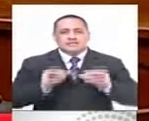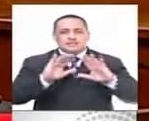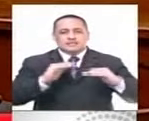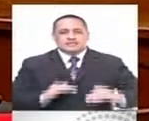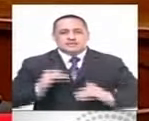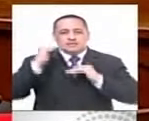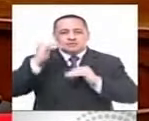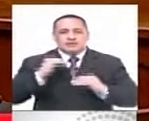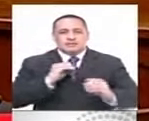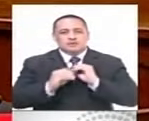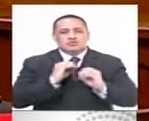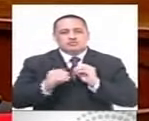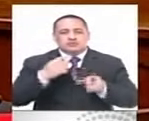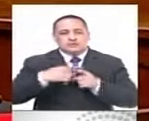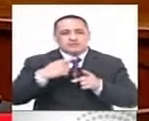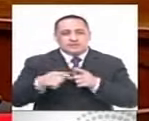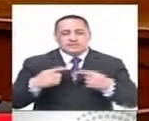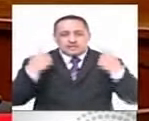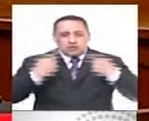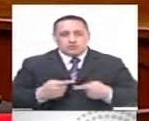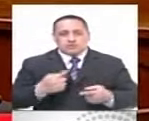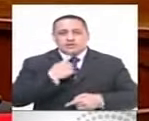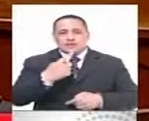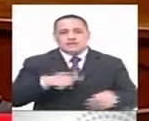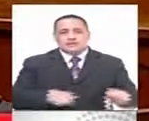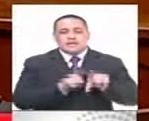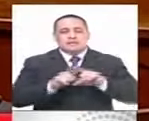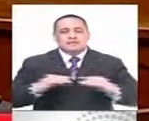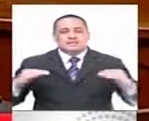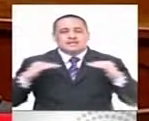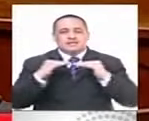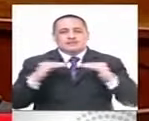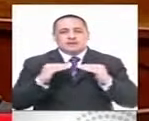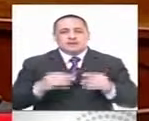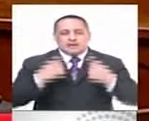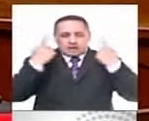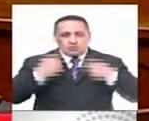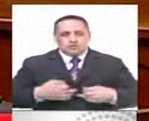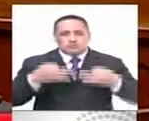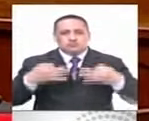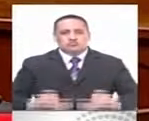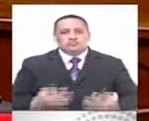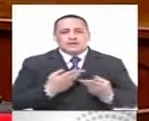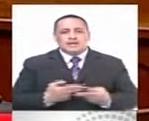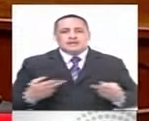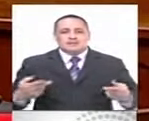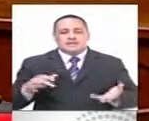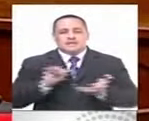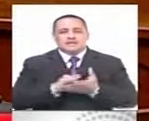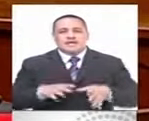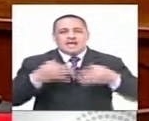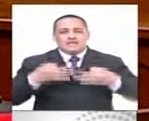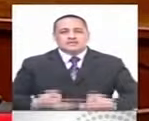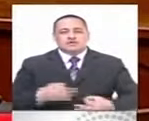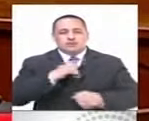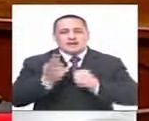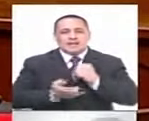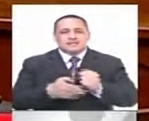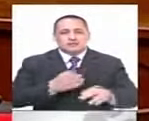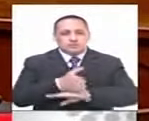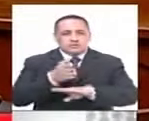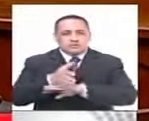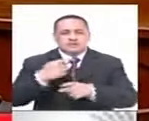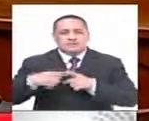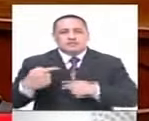para la implementación de mecanismos estandarizados, protocolos y herramientas que aseguren el acceso justo a